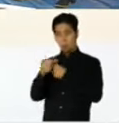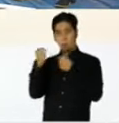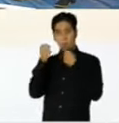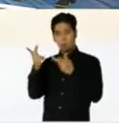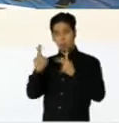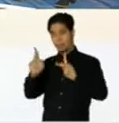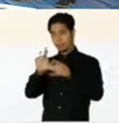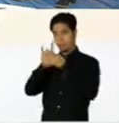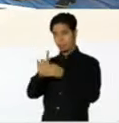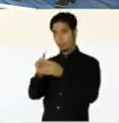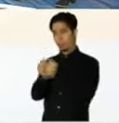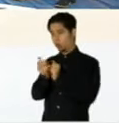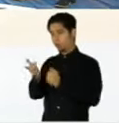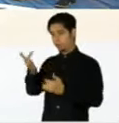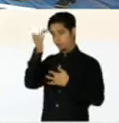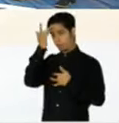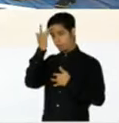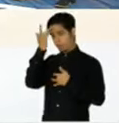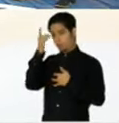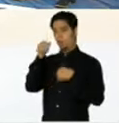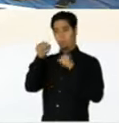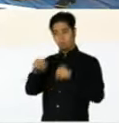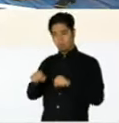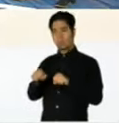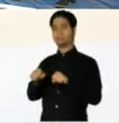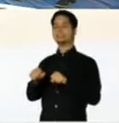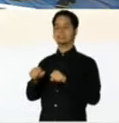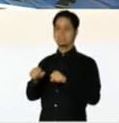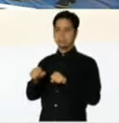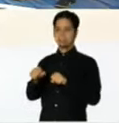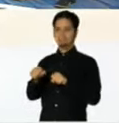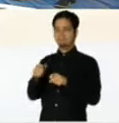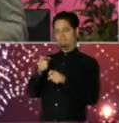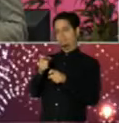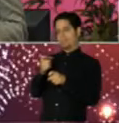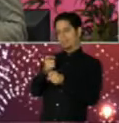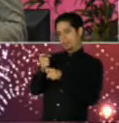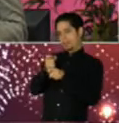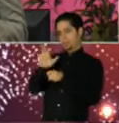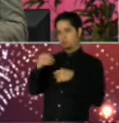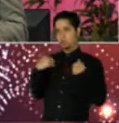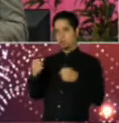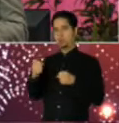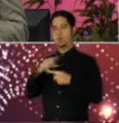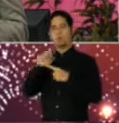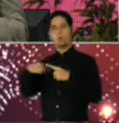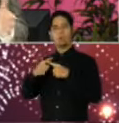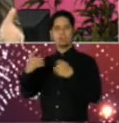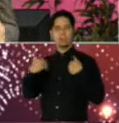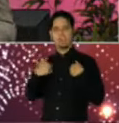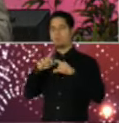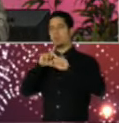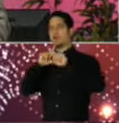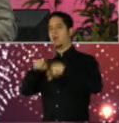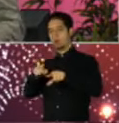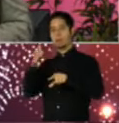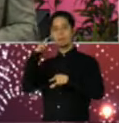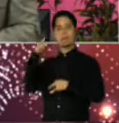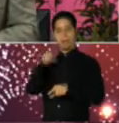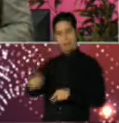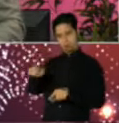tipo de condición se descompensen en este proceso? ¿Cuándo entonces tendríamos una directriz firme que permita que tengan acceso